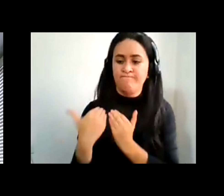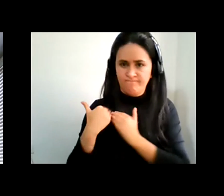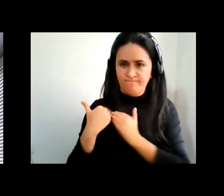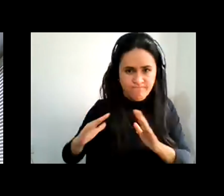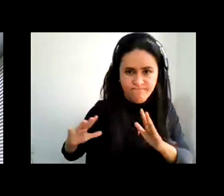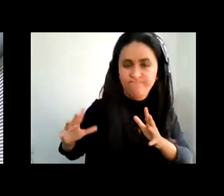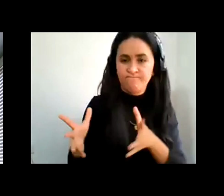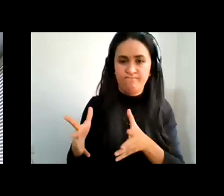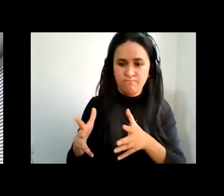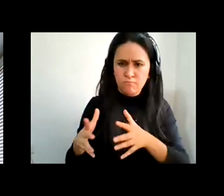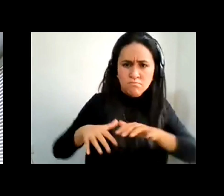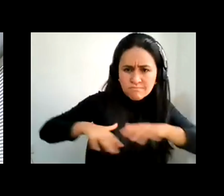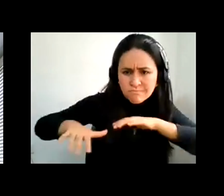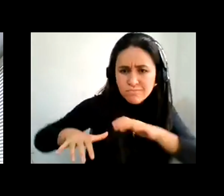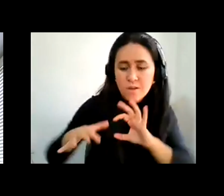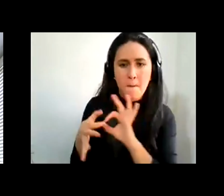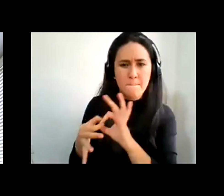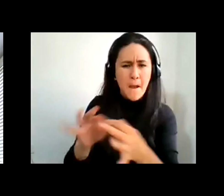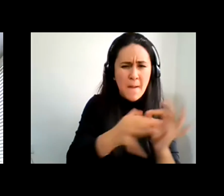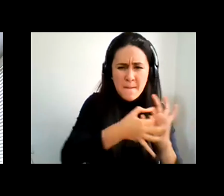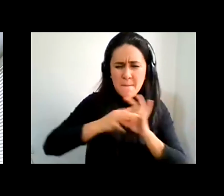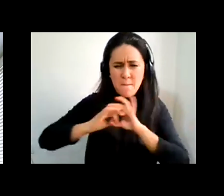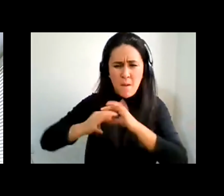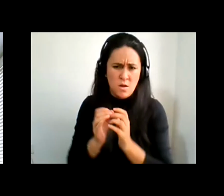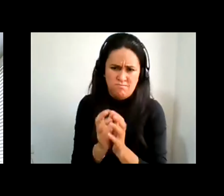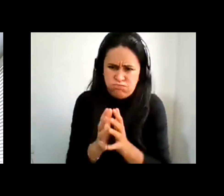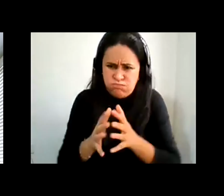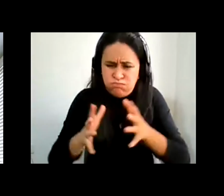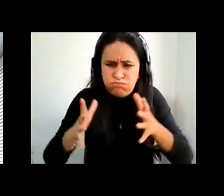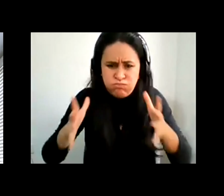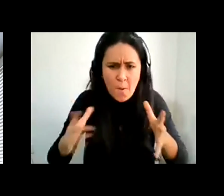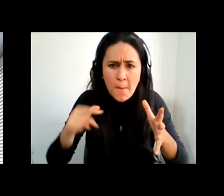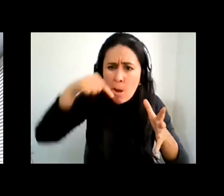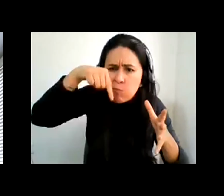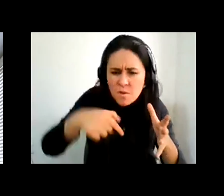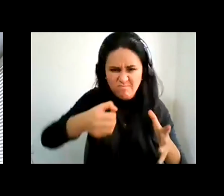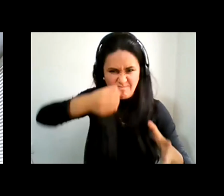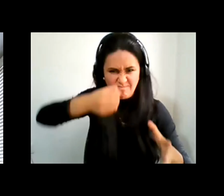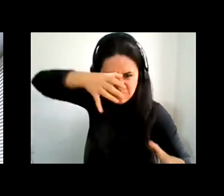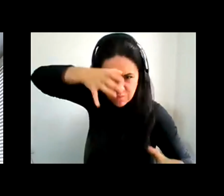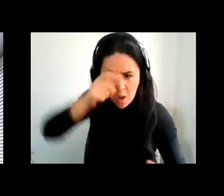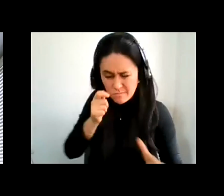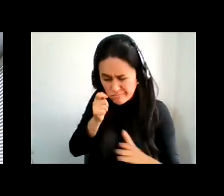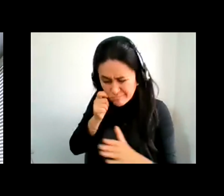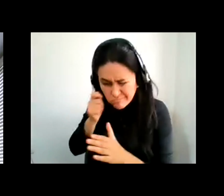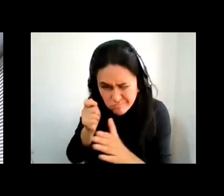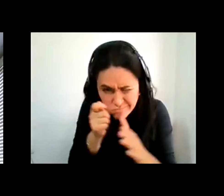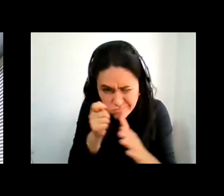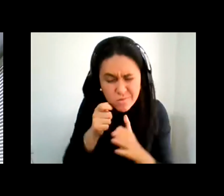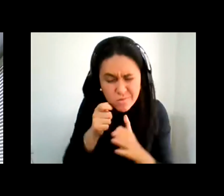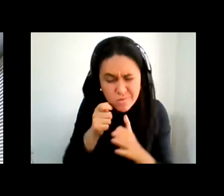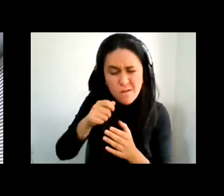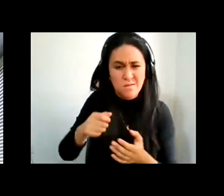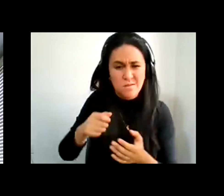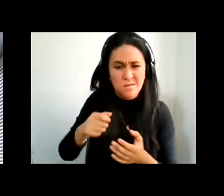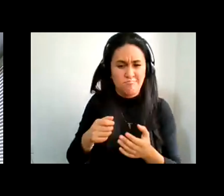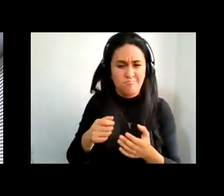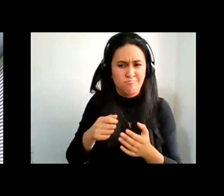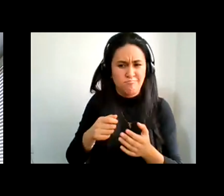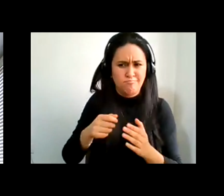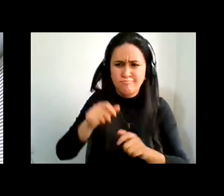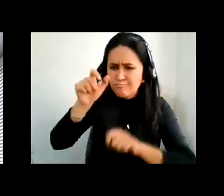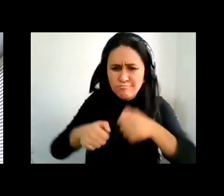misión inevitable, a una acción colectiva muy amplia conformada por expertos científicos, los equipos técnicos